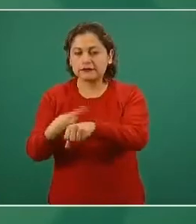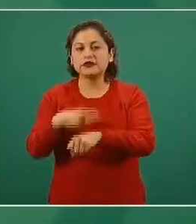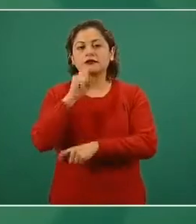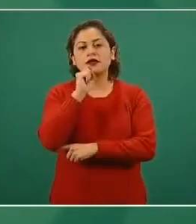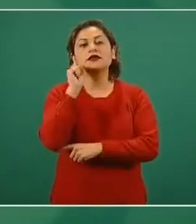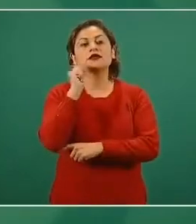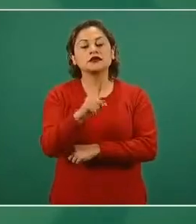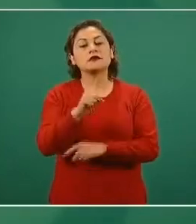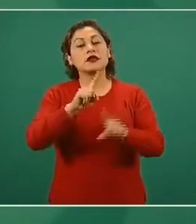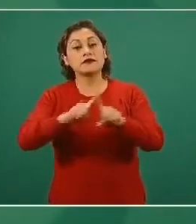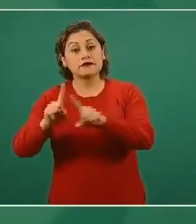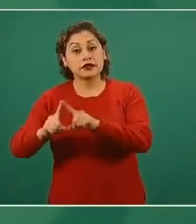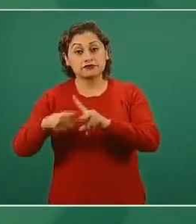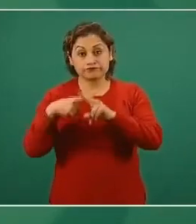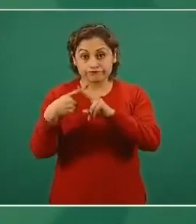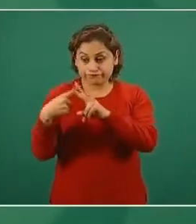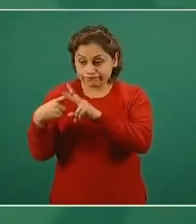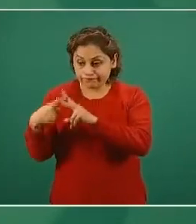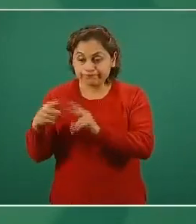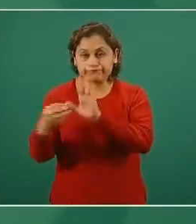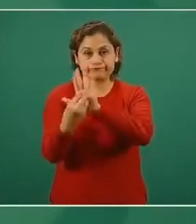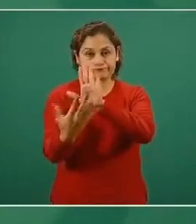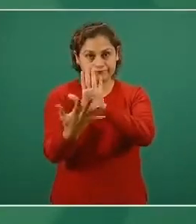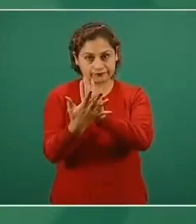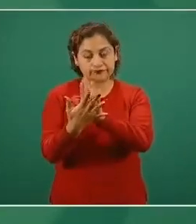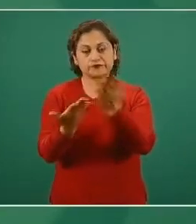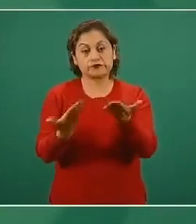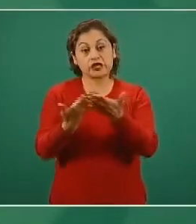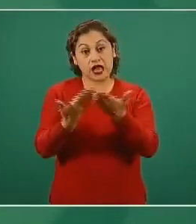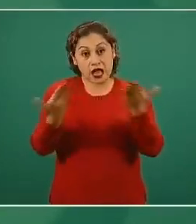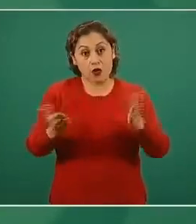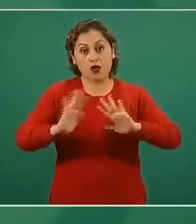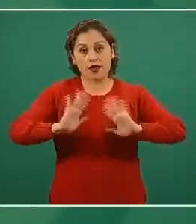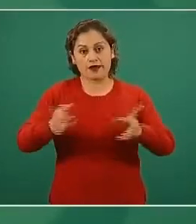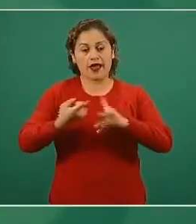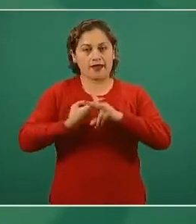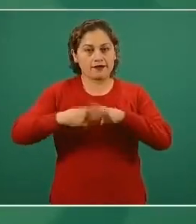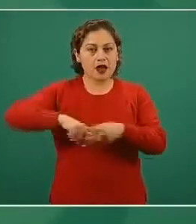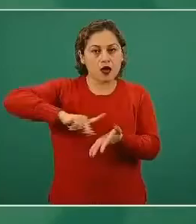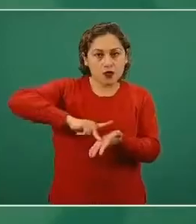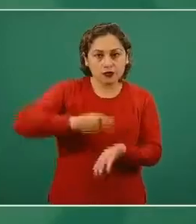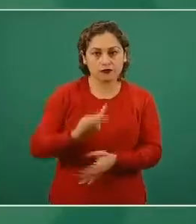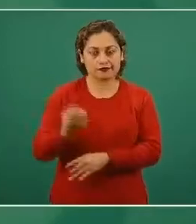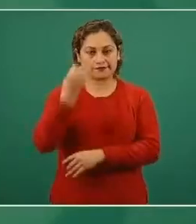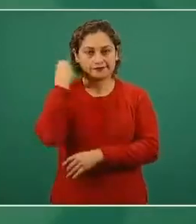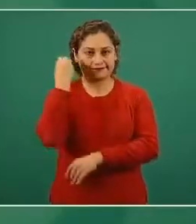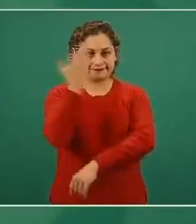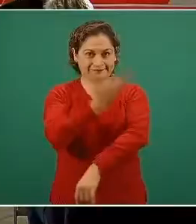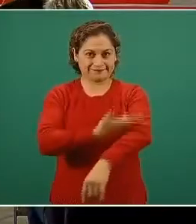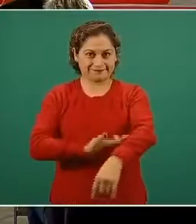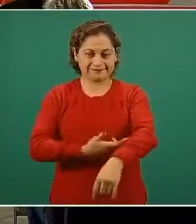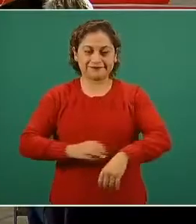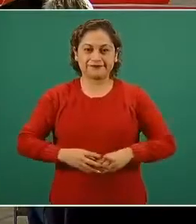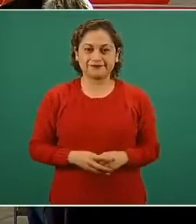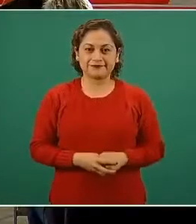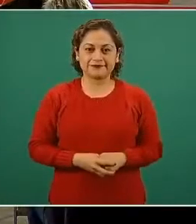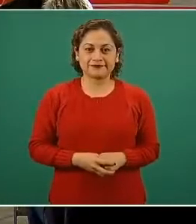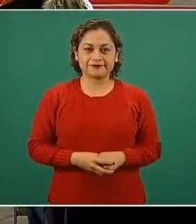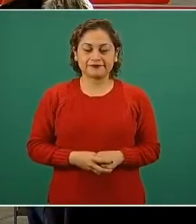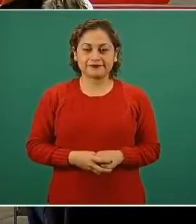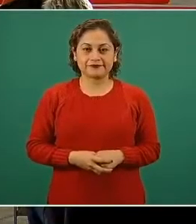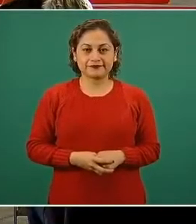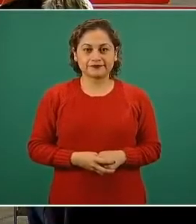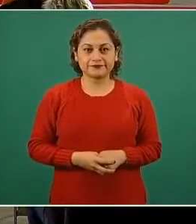estado reportando, pues reanudamos las conferencias vespertinas. Como desde hace ya